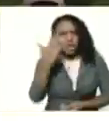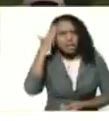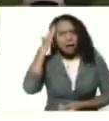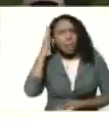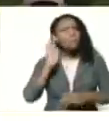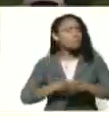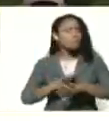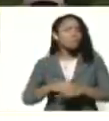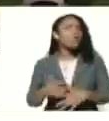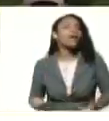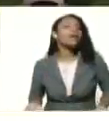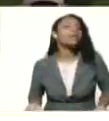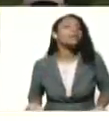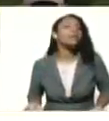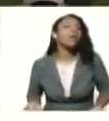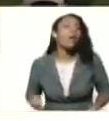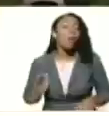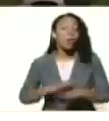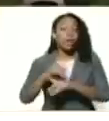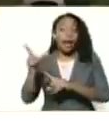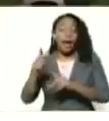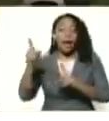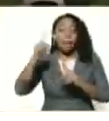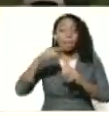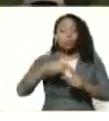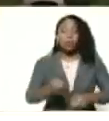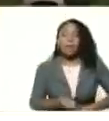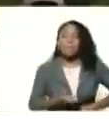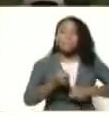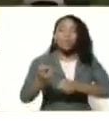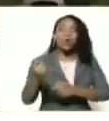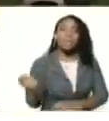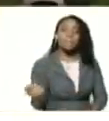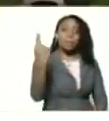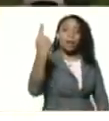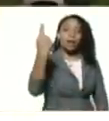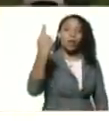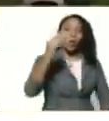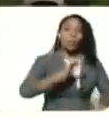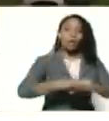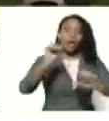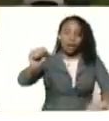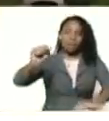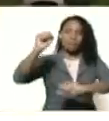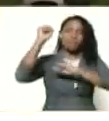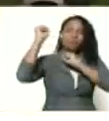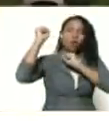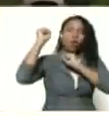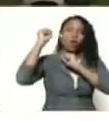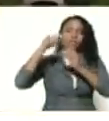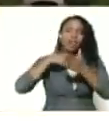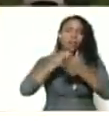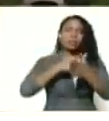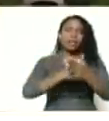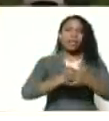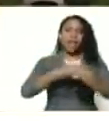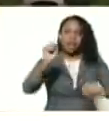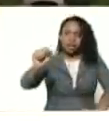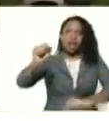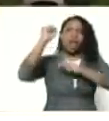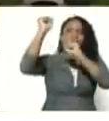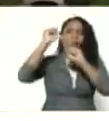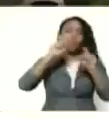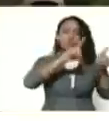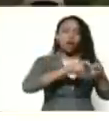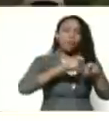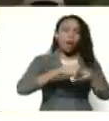qué? Porque él era la lanza primera, porque era el héroe de la batalla, era el héroe de los campos,